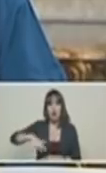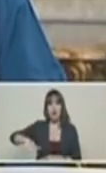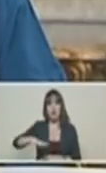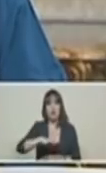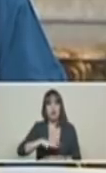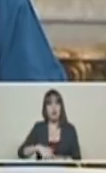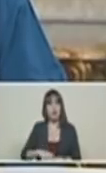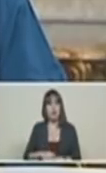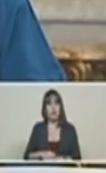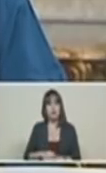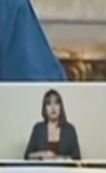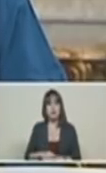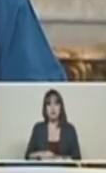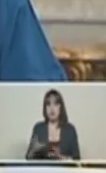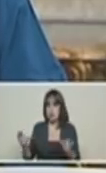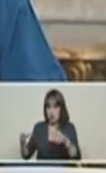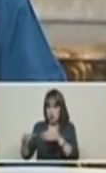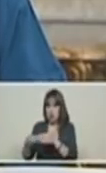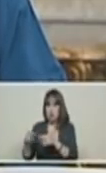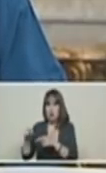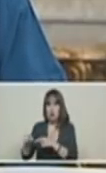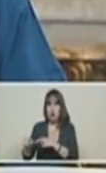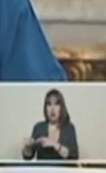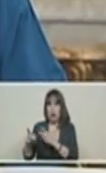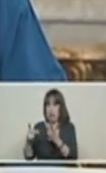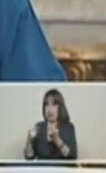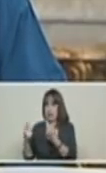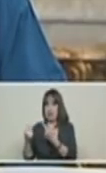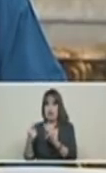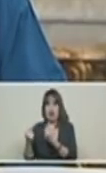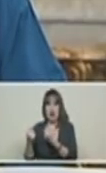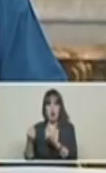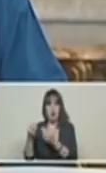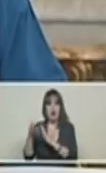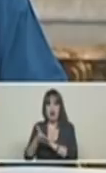Por ahí hay un factor que es el tema del dinero.